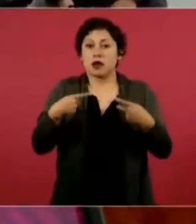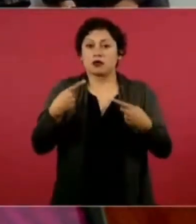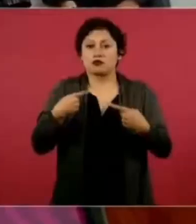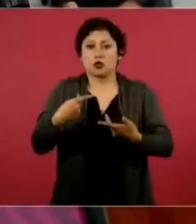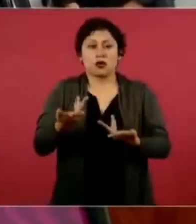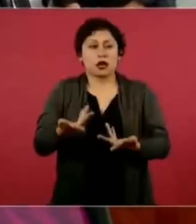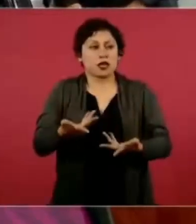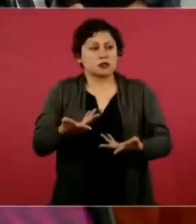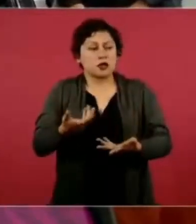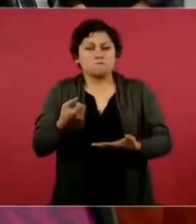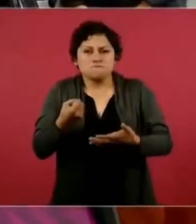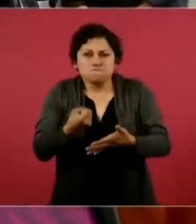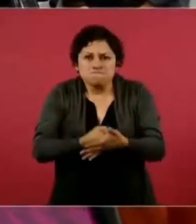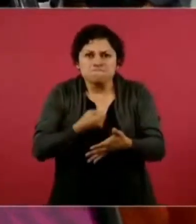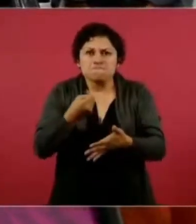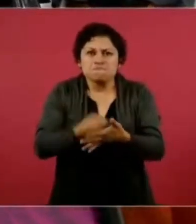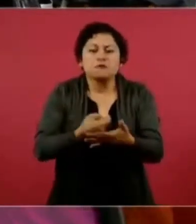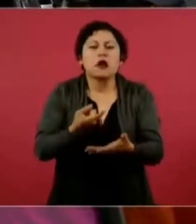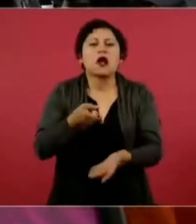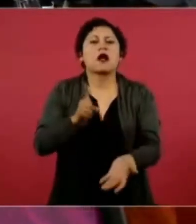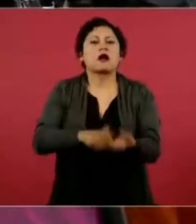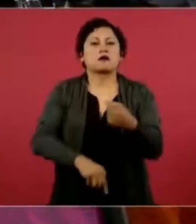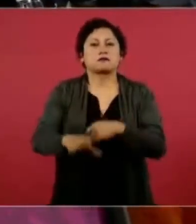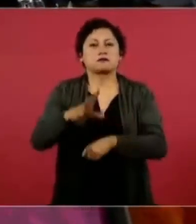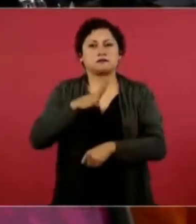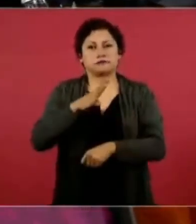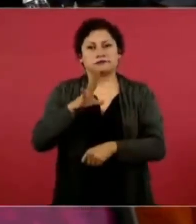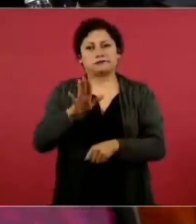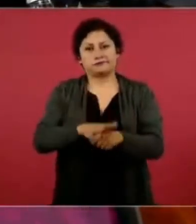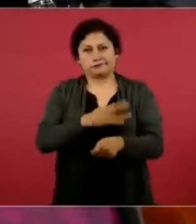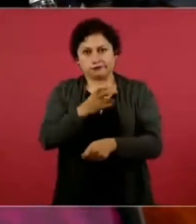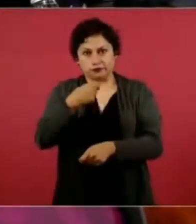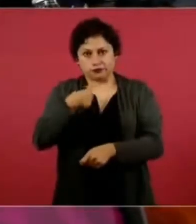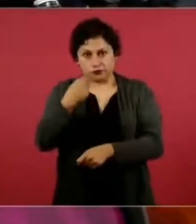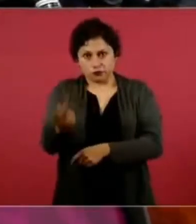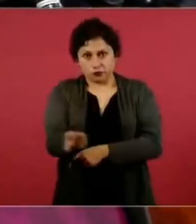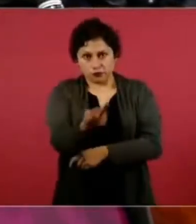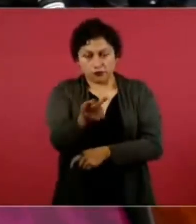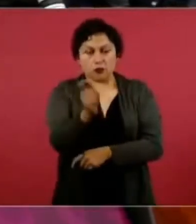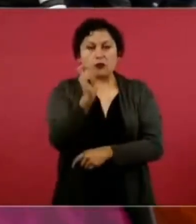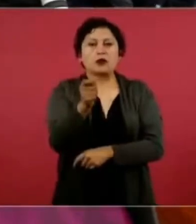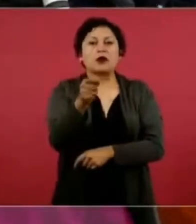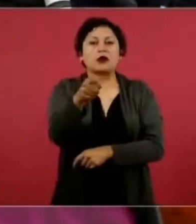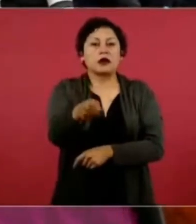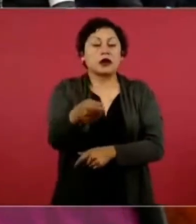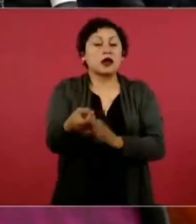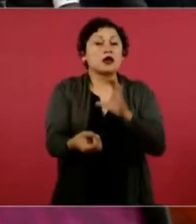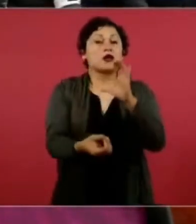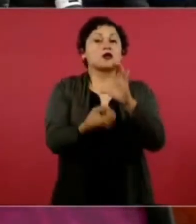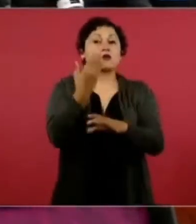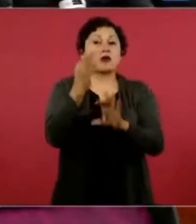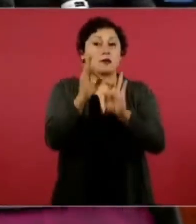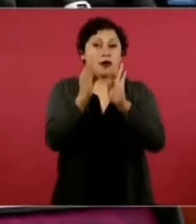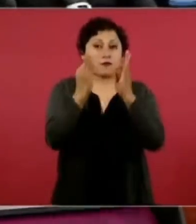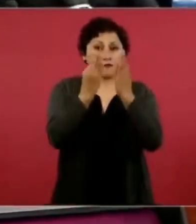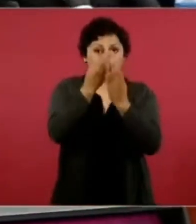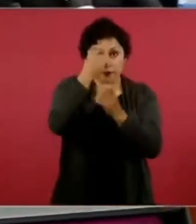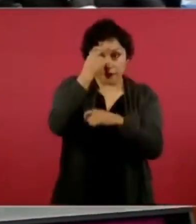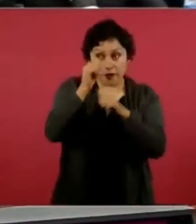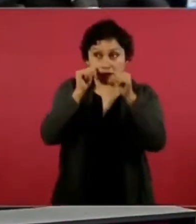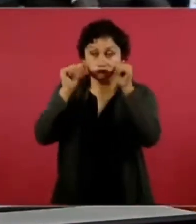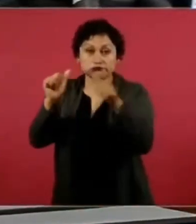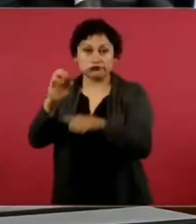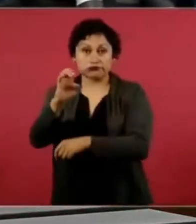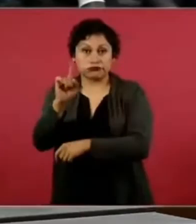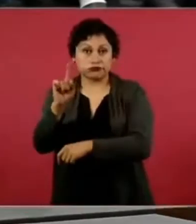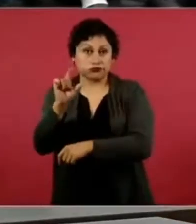Preguntarle, presidente, si el Centro Nacional de Inteligencia tiene información sobre alguna nueva incursión política o militar por parte del EZLN. Y también,